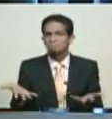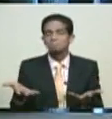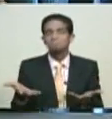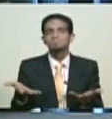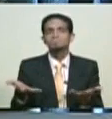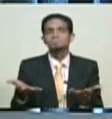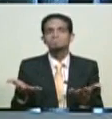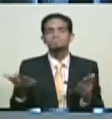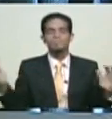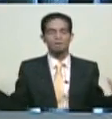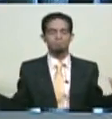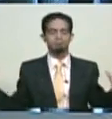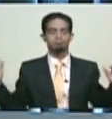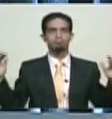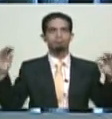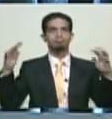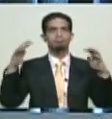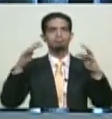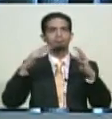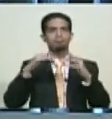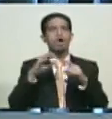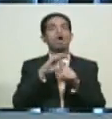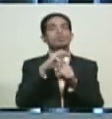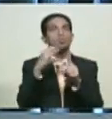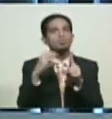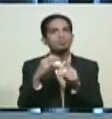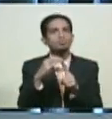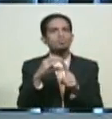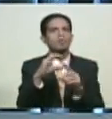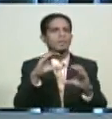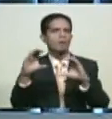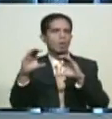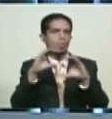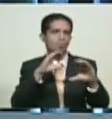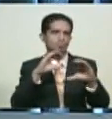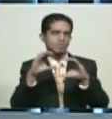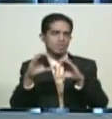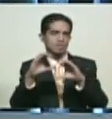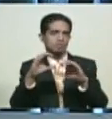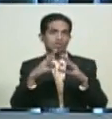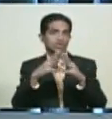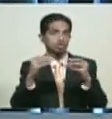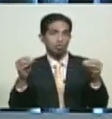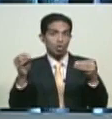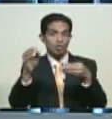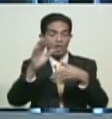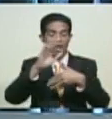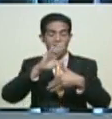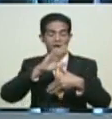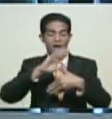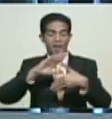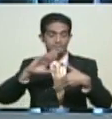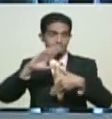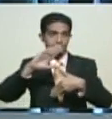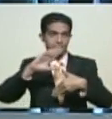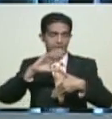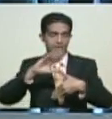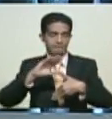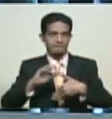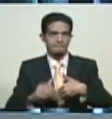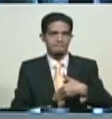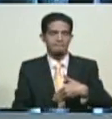todas las corrientes culturales comunicacionales que hay en nuestra hermosa américa latina